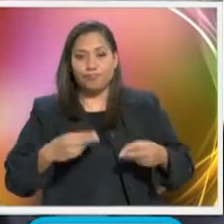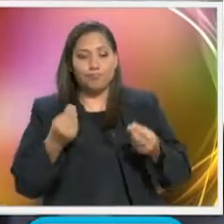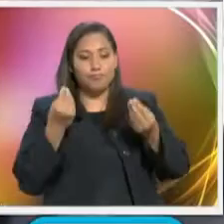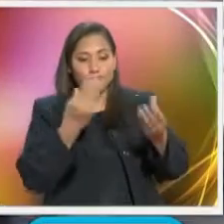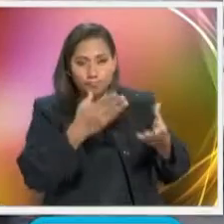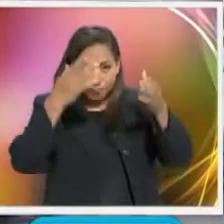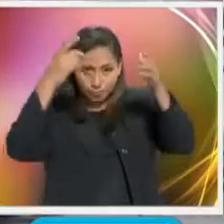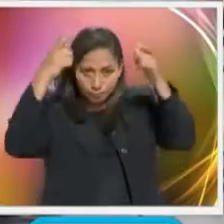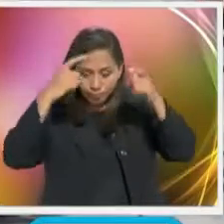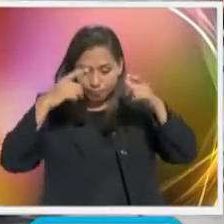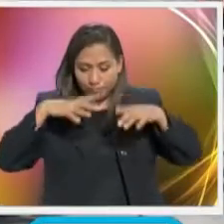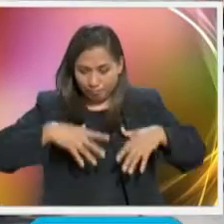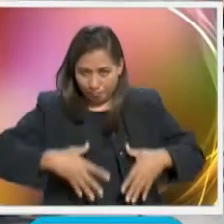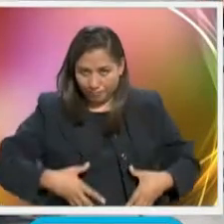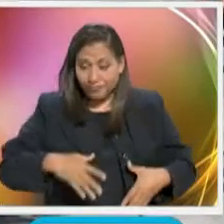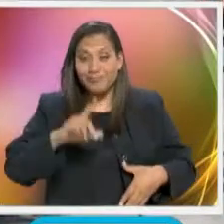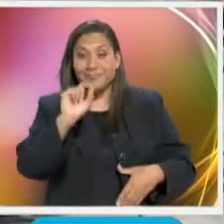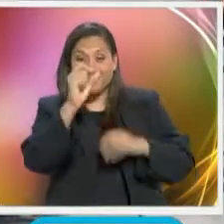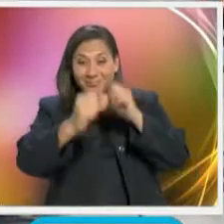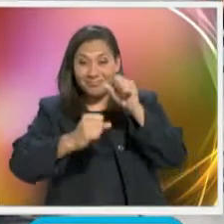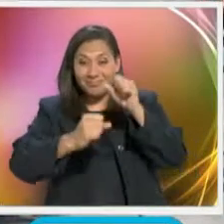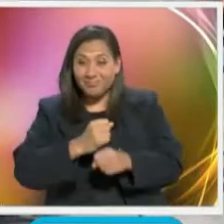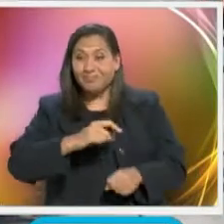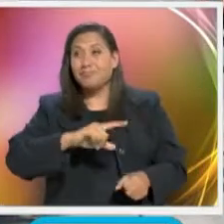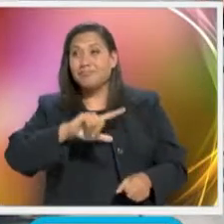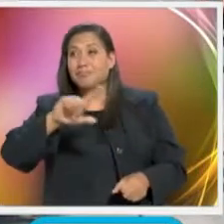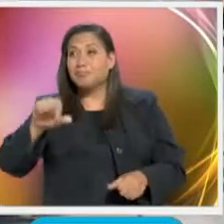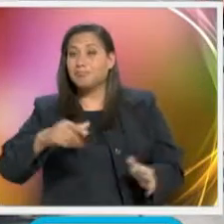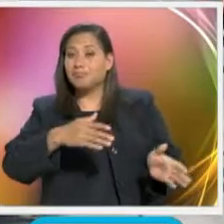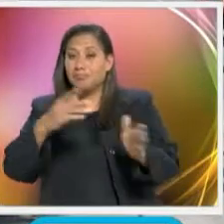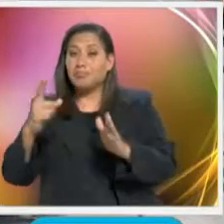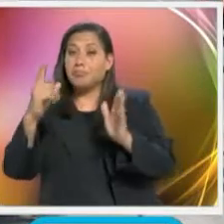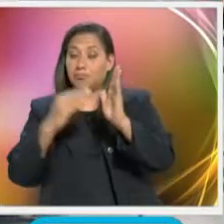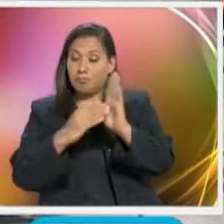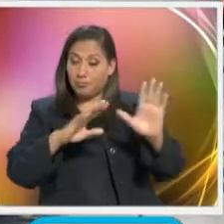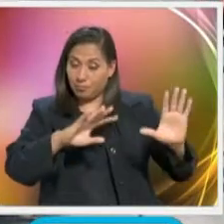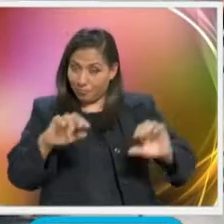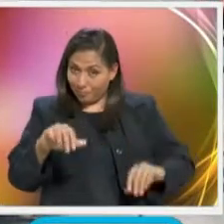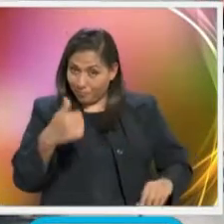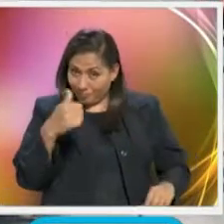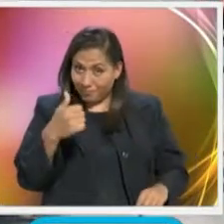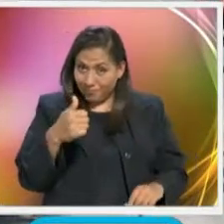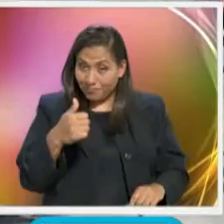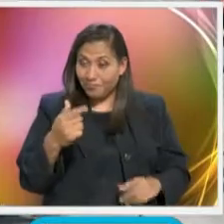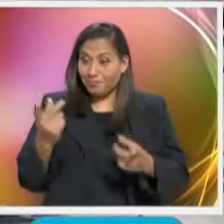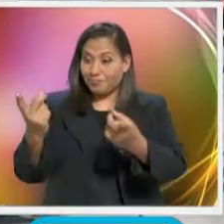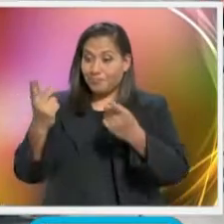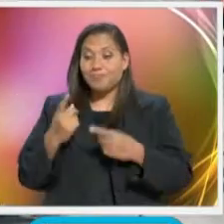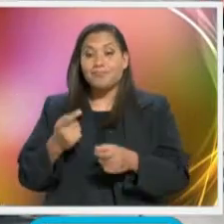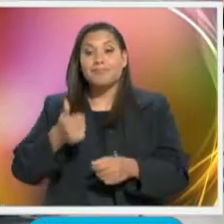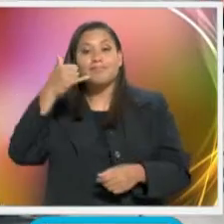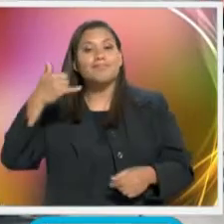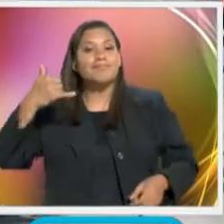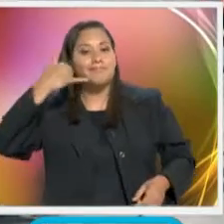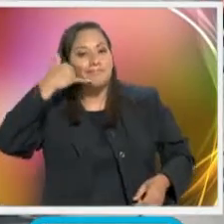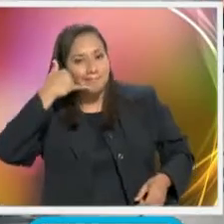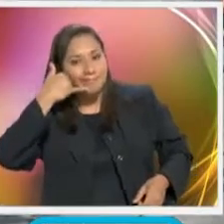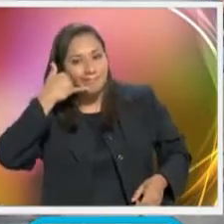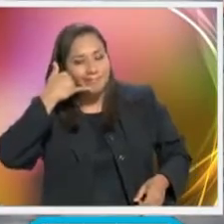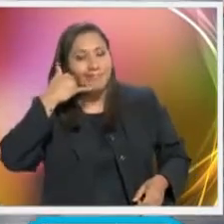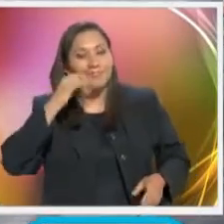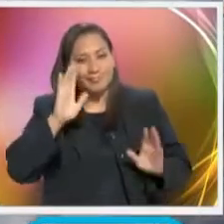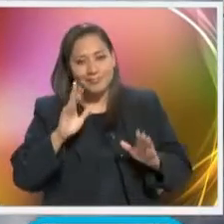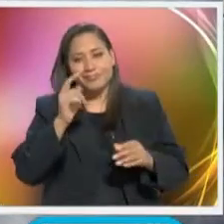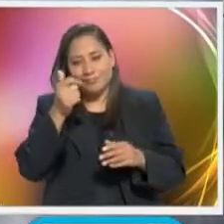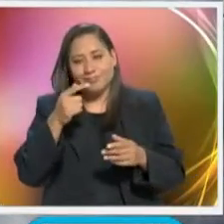no fue sino hasta 20 años después, digamos hasta 1911, que les dieron su primer teléfono, porque bueno, también era cuando ya